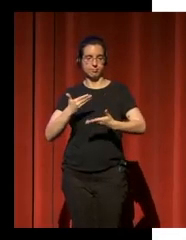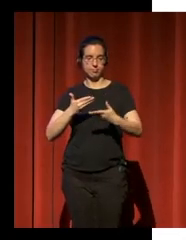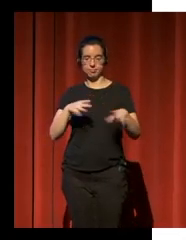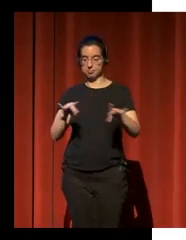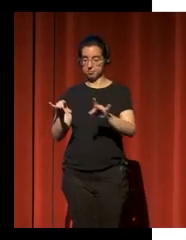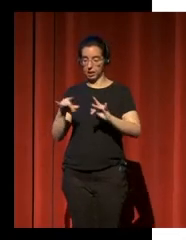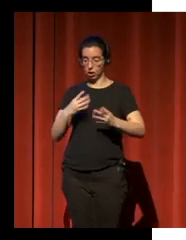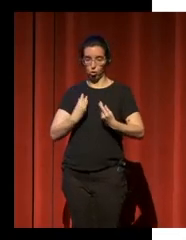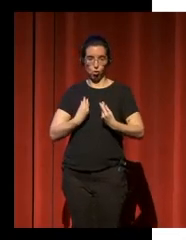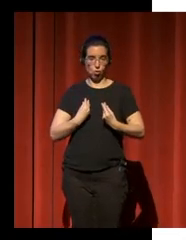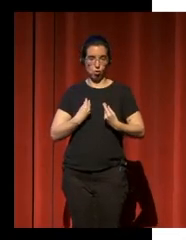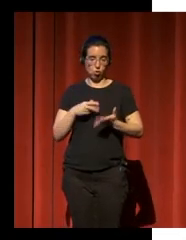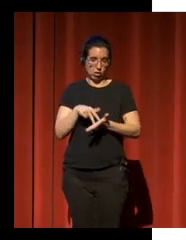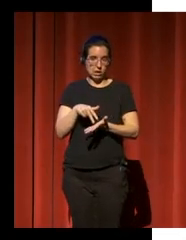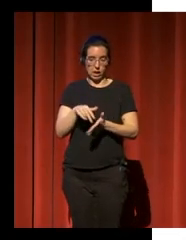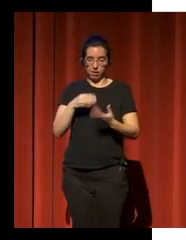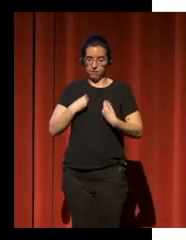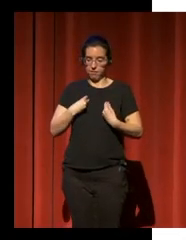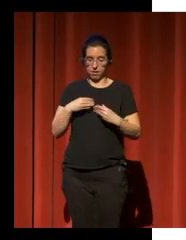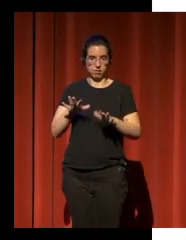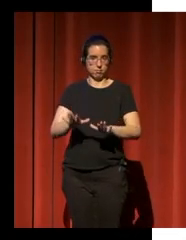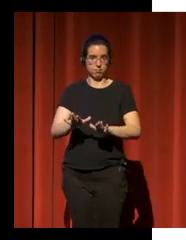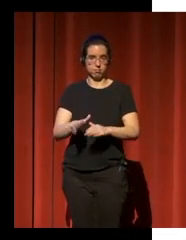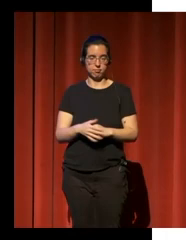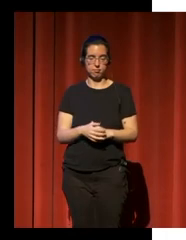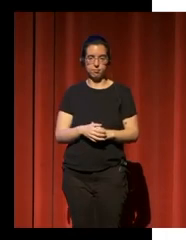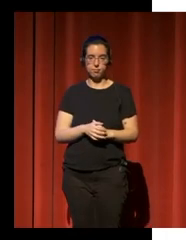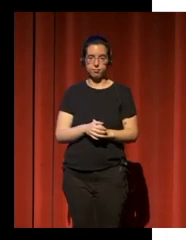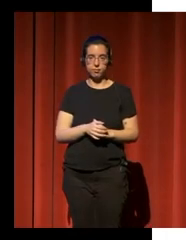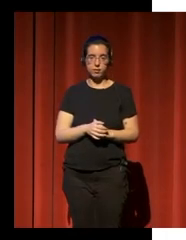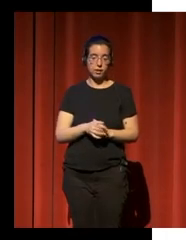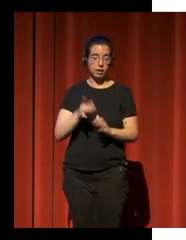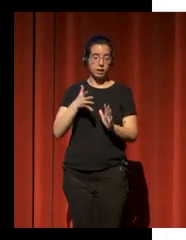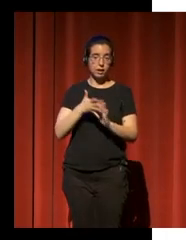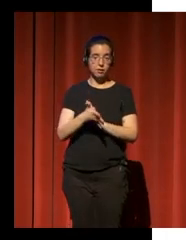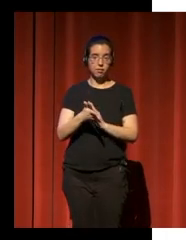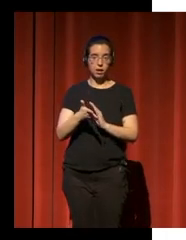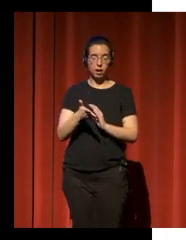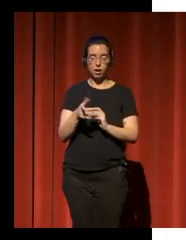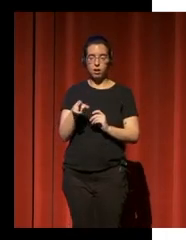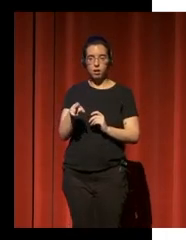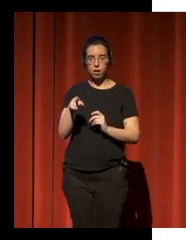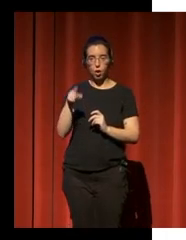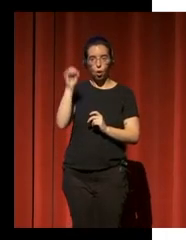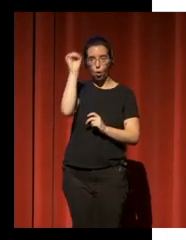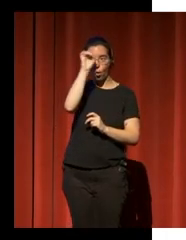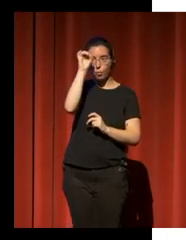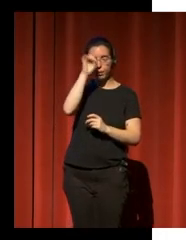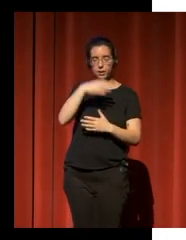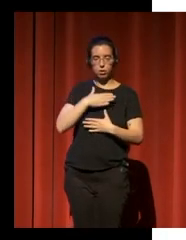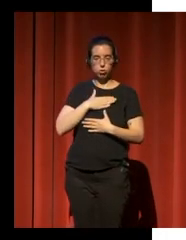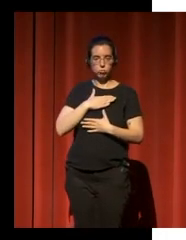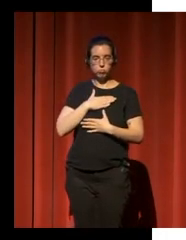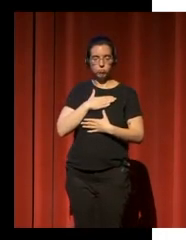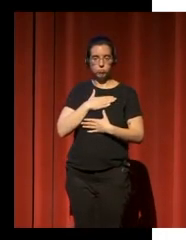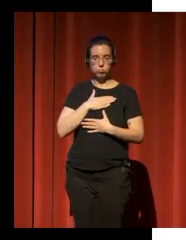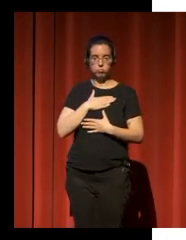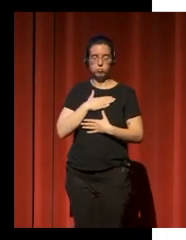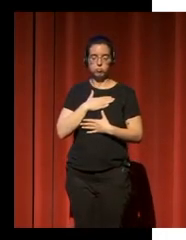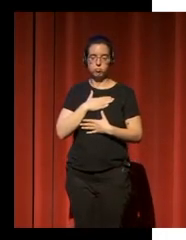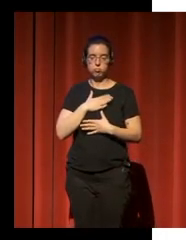territorio en el que en el que se está Vale son posicionamiento que enfatiza bastante la